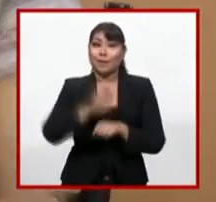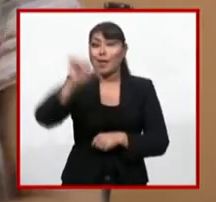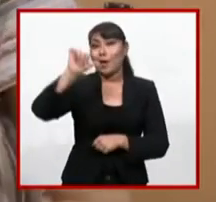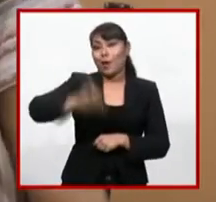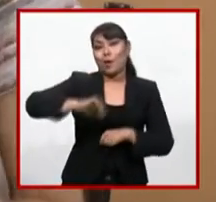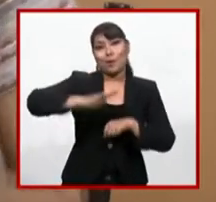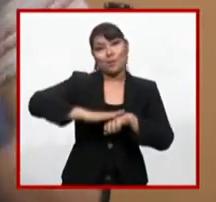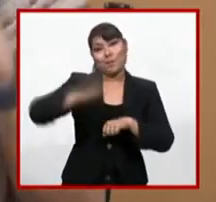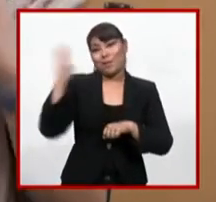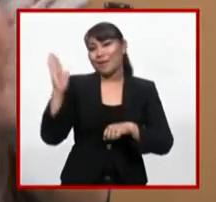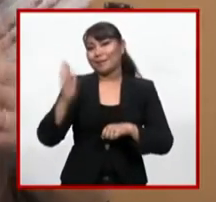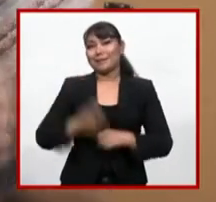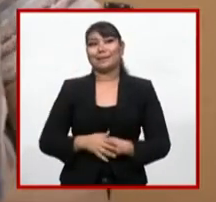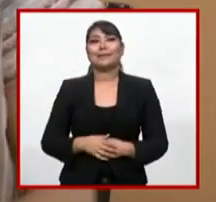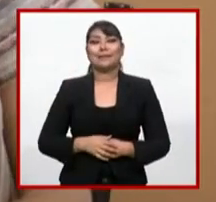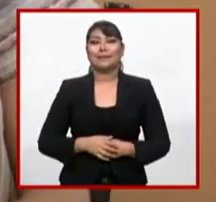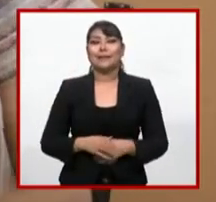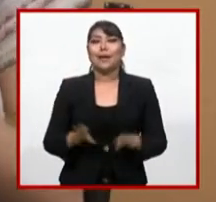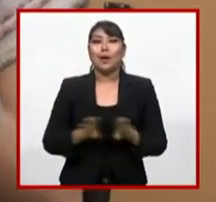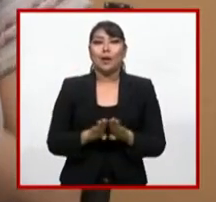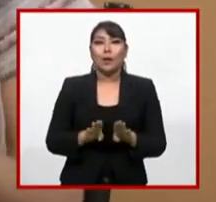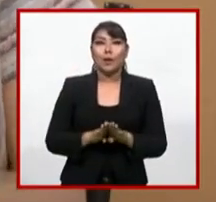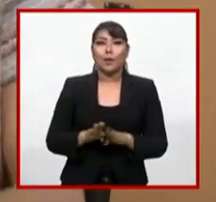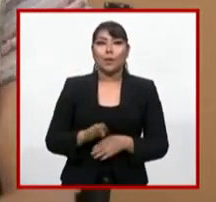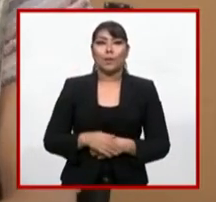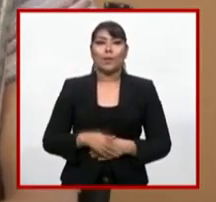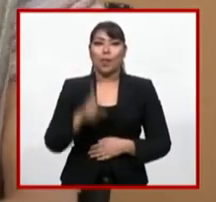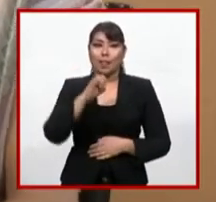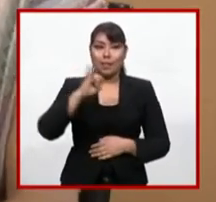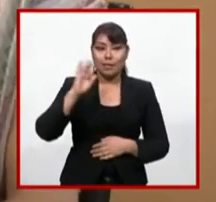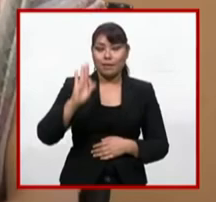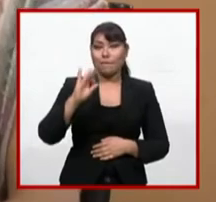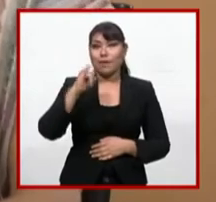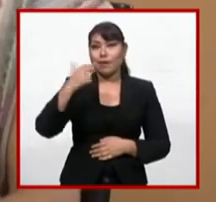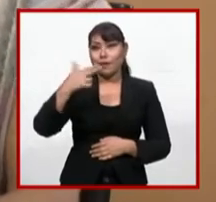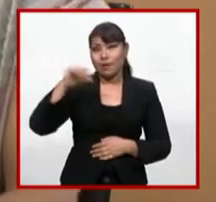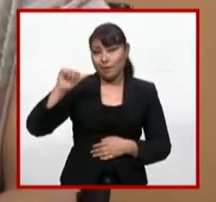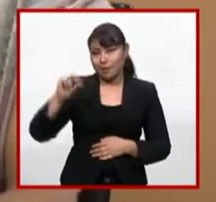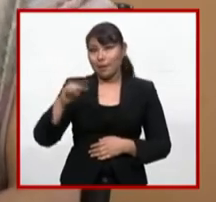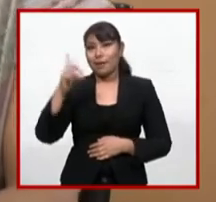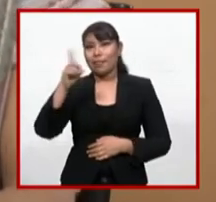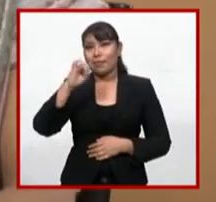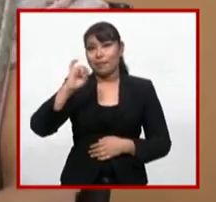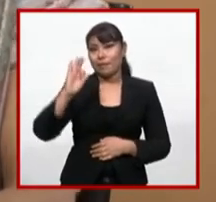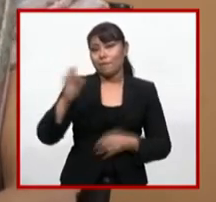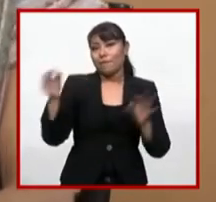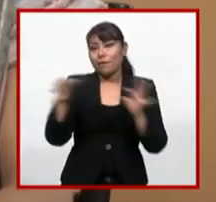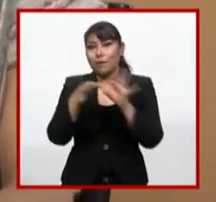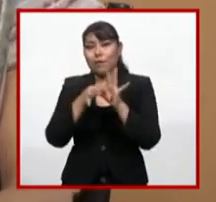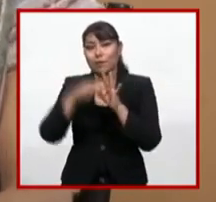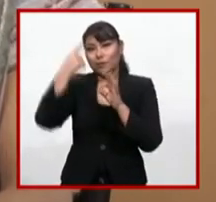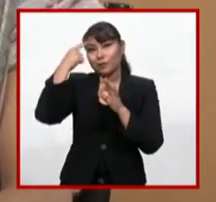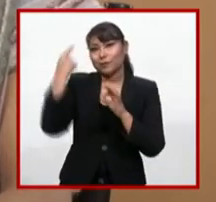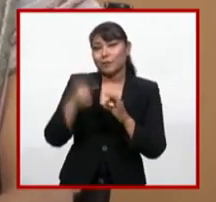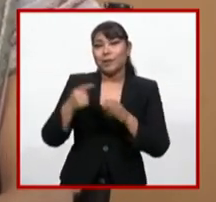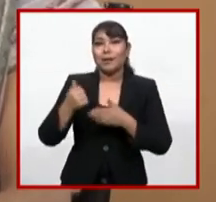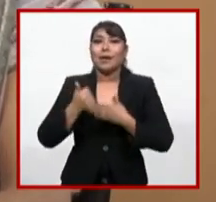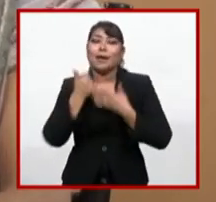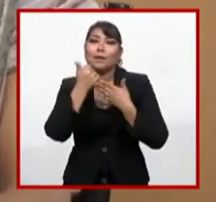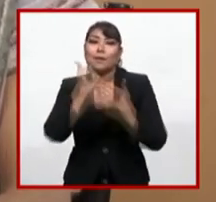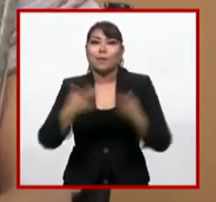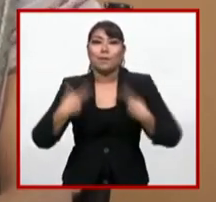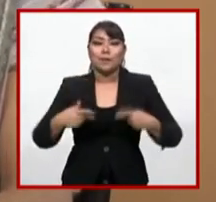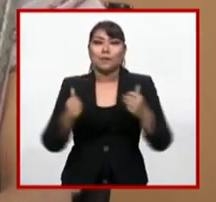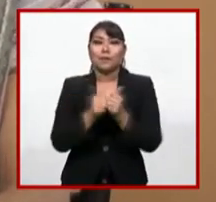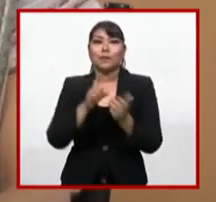otra gran sorpresa es que en coordinación con el INAH y el DIF estatal, nos dimos a la tarea de poder adecuar el acceso para personas